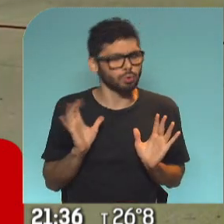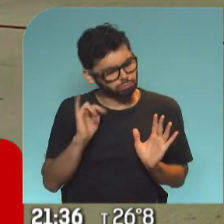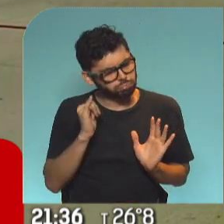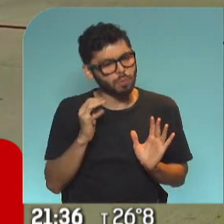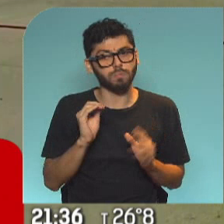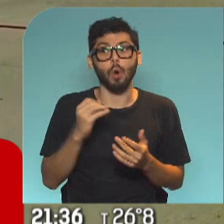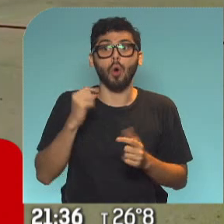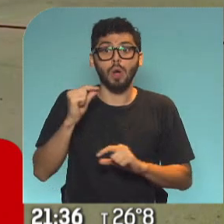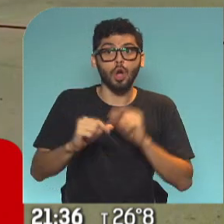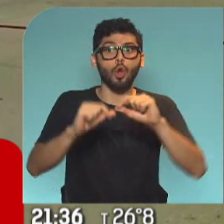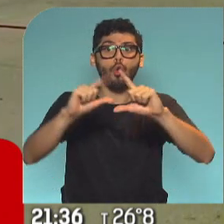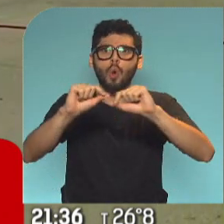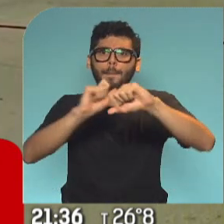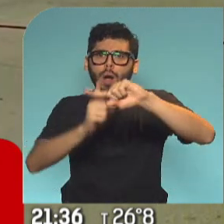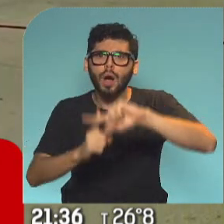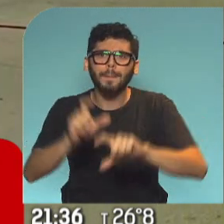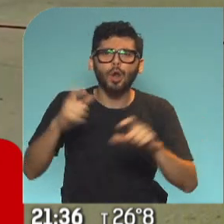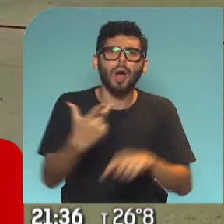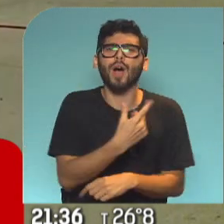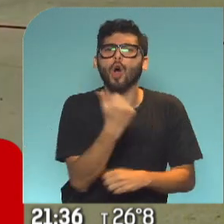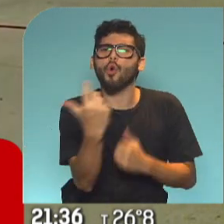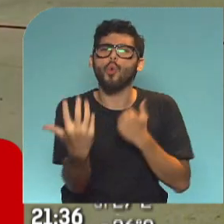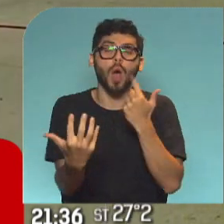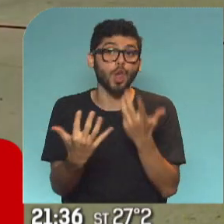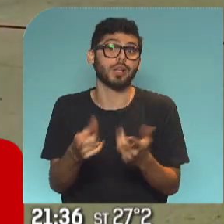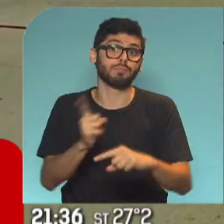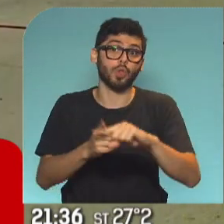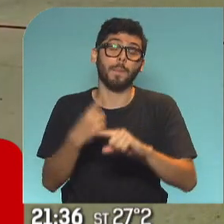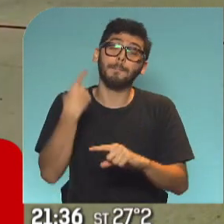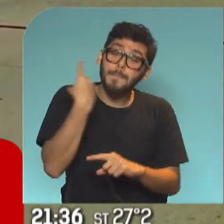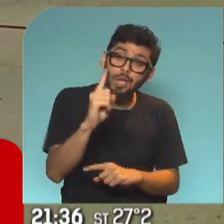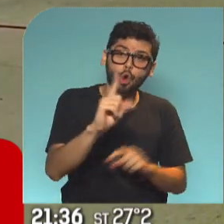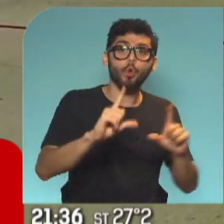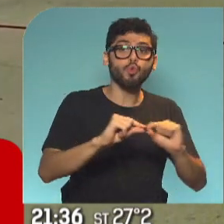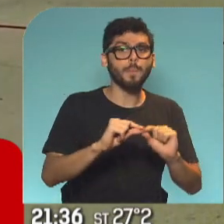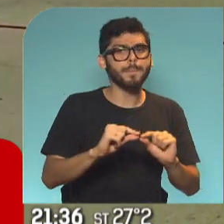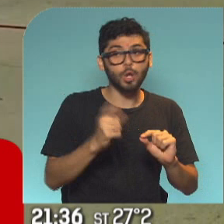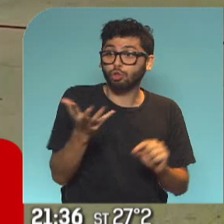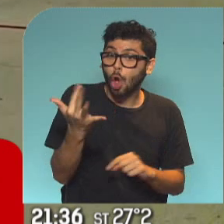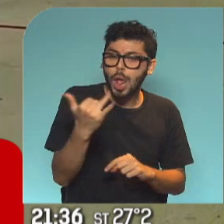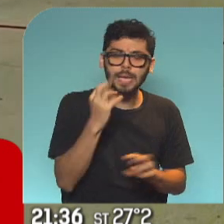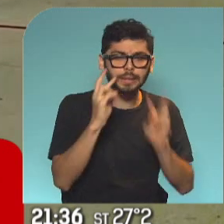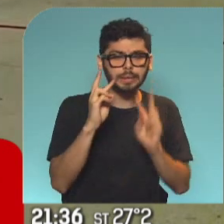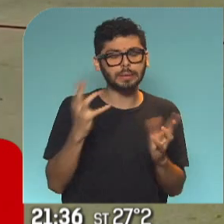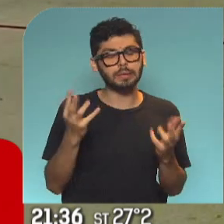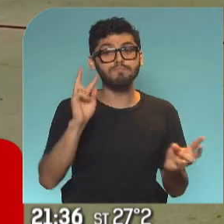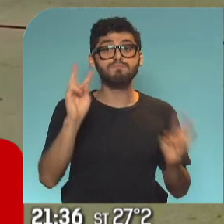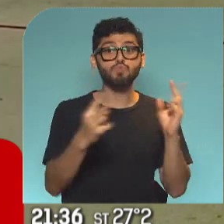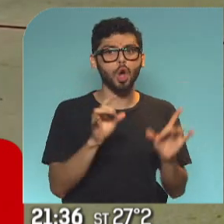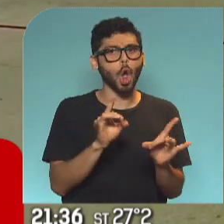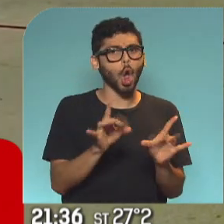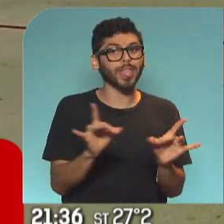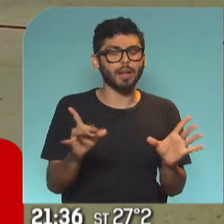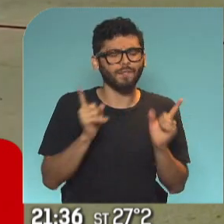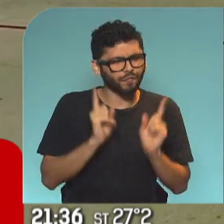en números la cantidad de la población vacunada, pero el otro número diario que seguimos teniendo es el de las muertes y de los contagios en